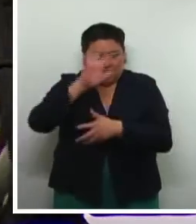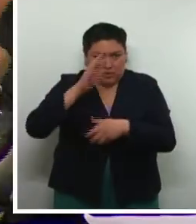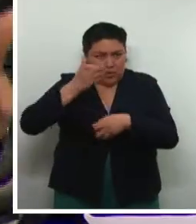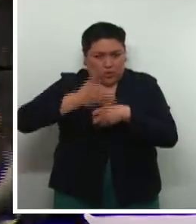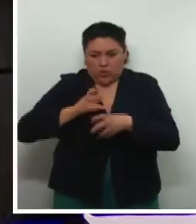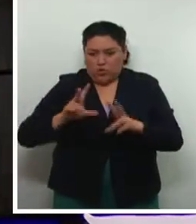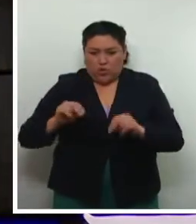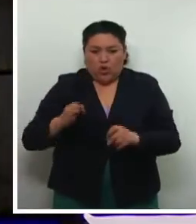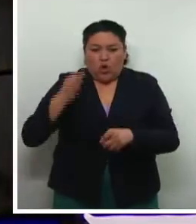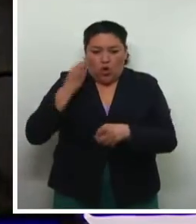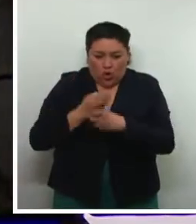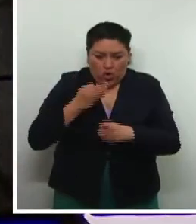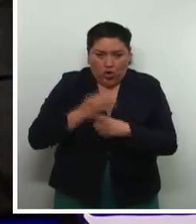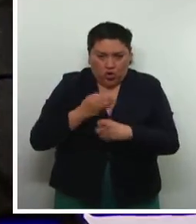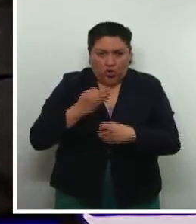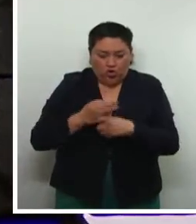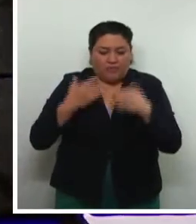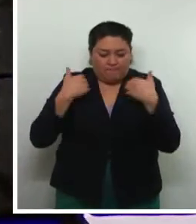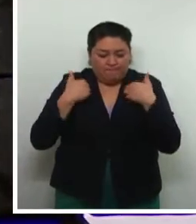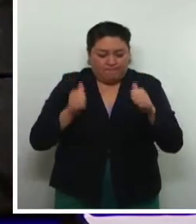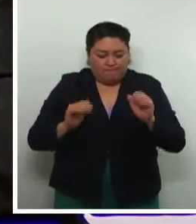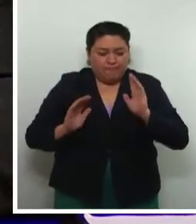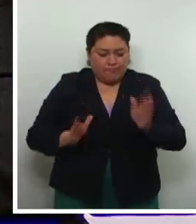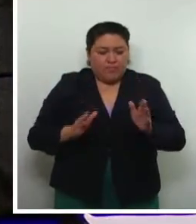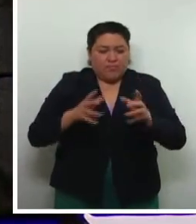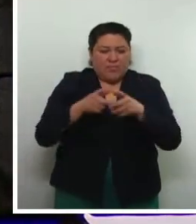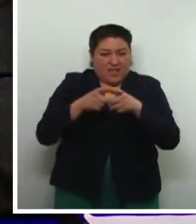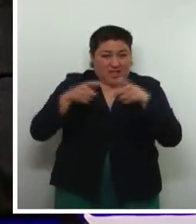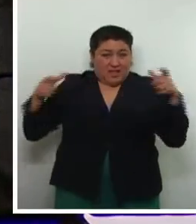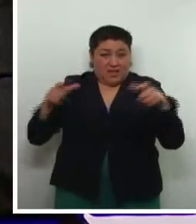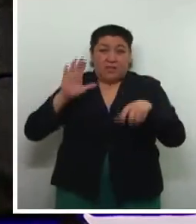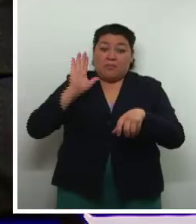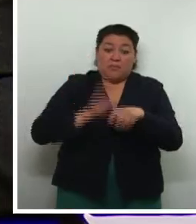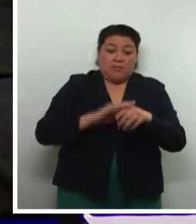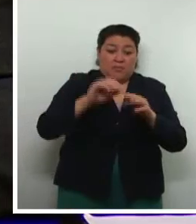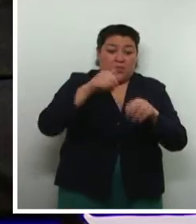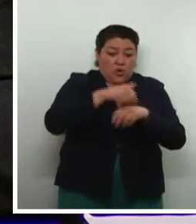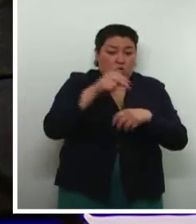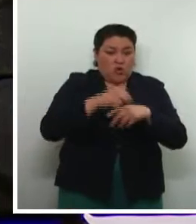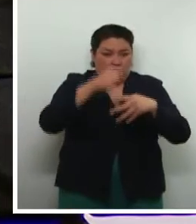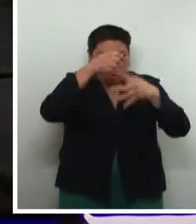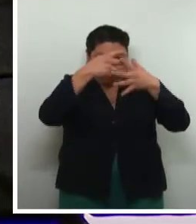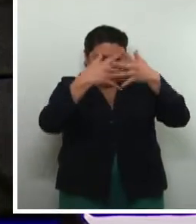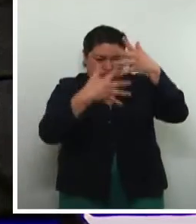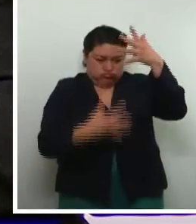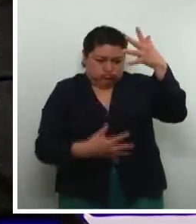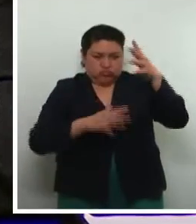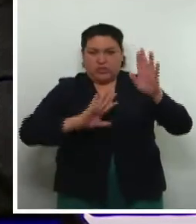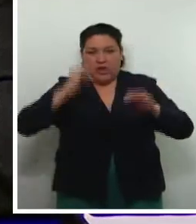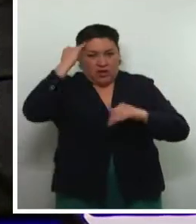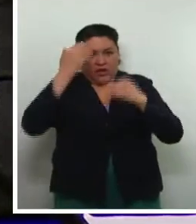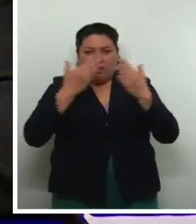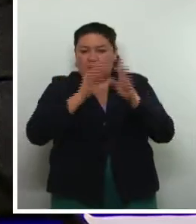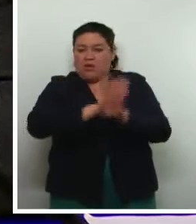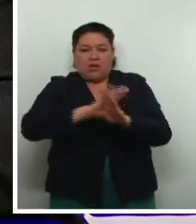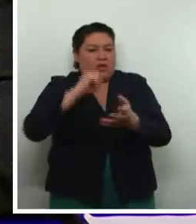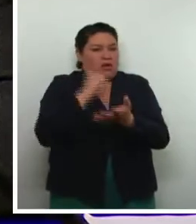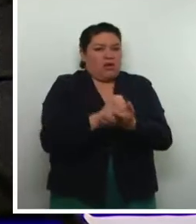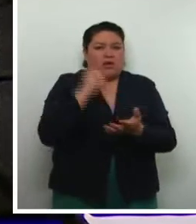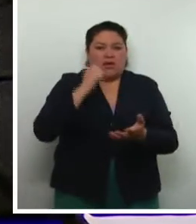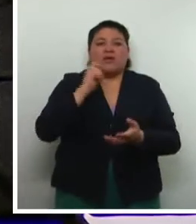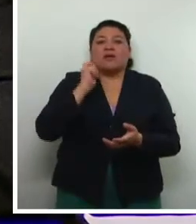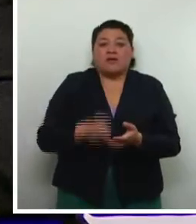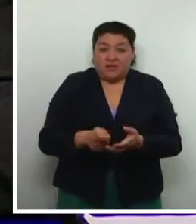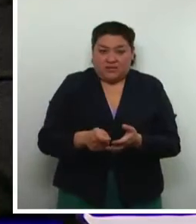a donde ahora ya tenemos aprobados por mayoría calificada todos los numerales que fueron reservados, es que